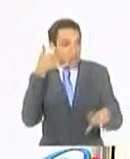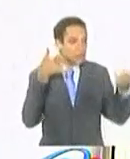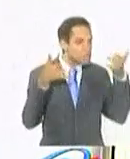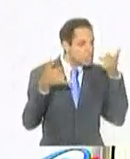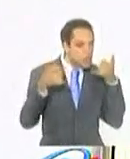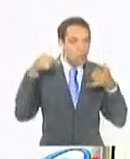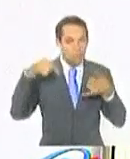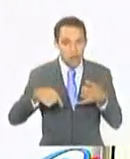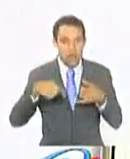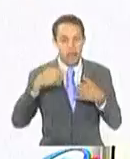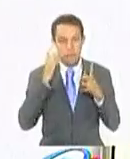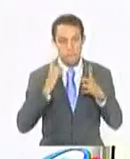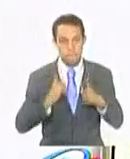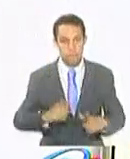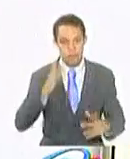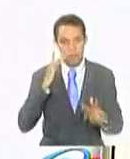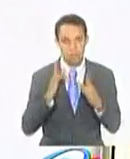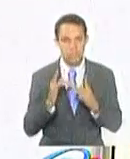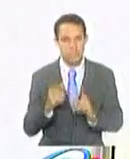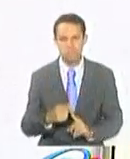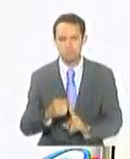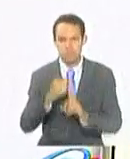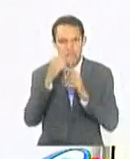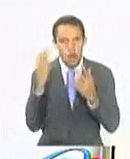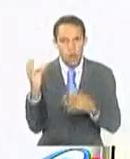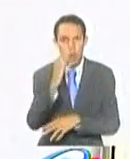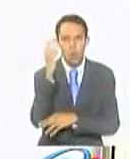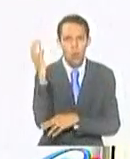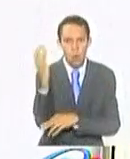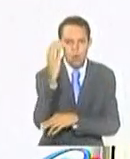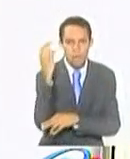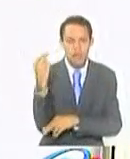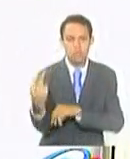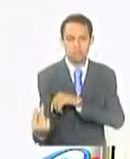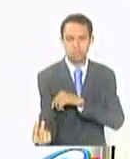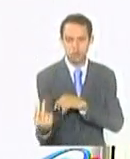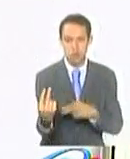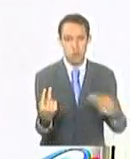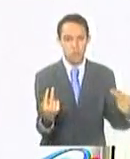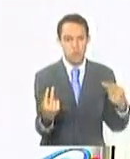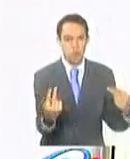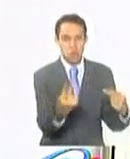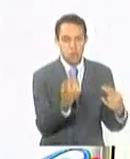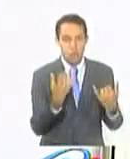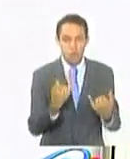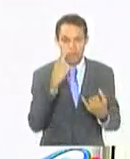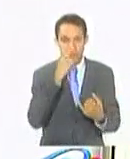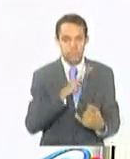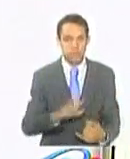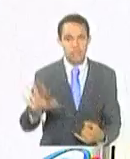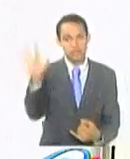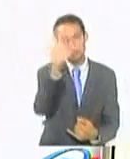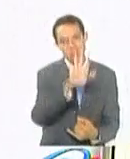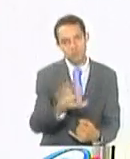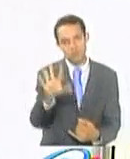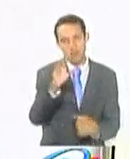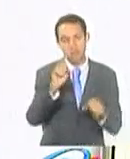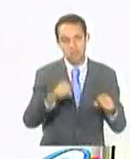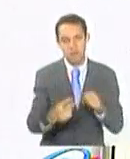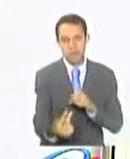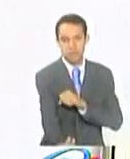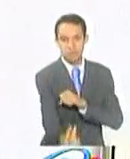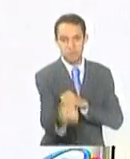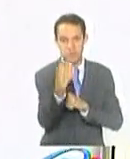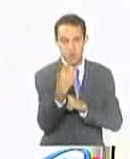conexión vital especialmente de todas partes porque por fortuna tenemos hoy un cubrimiento nacional gracias a la señora y tal